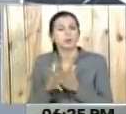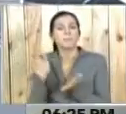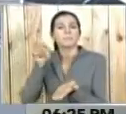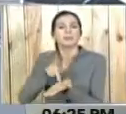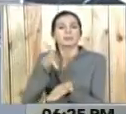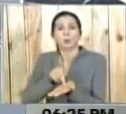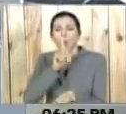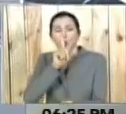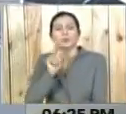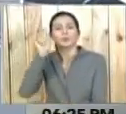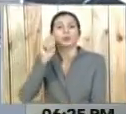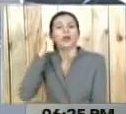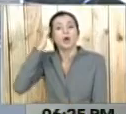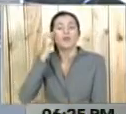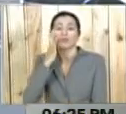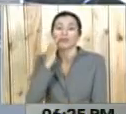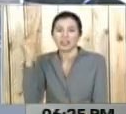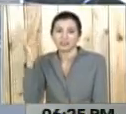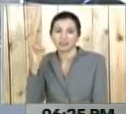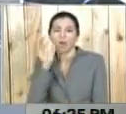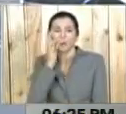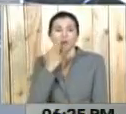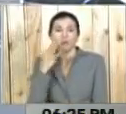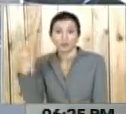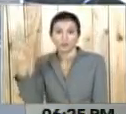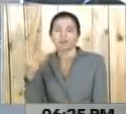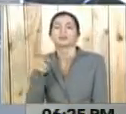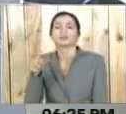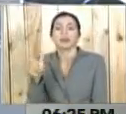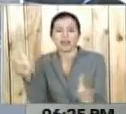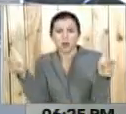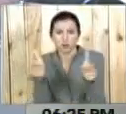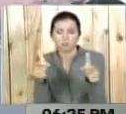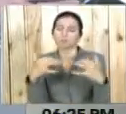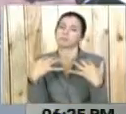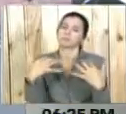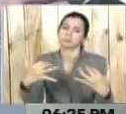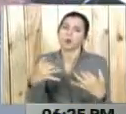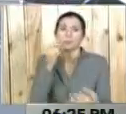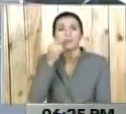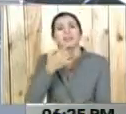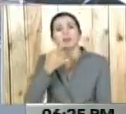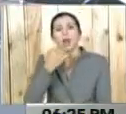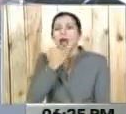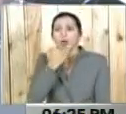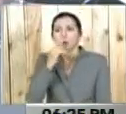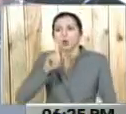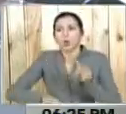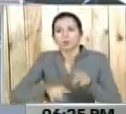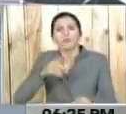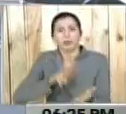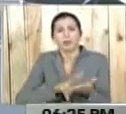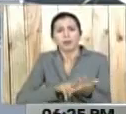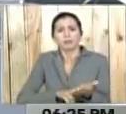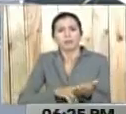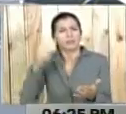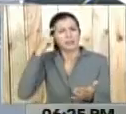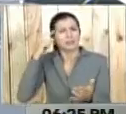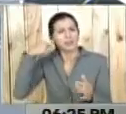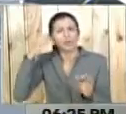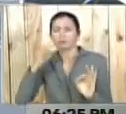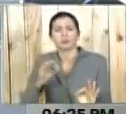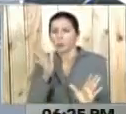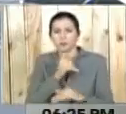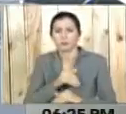participación de un eurodiputado francés, el señor Mélenchon, en una de estas sesiones, donde dijo algunas cuantas verdades. No tenemos la fecha exacta del video, pero es interesante